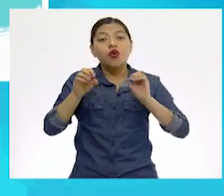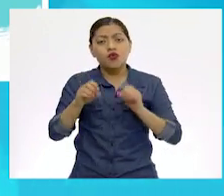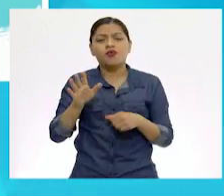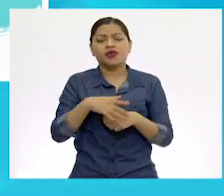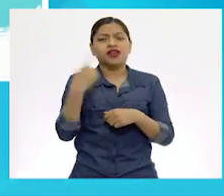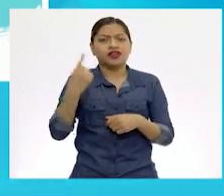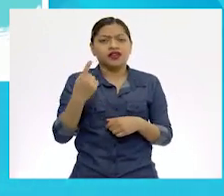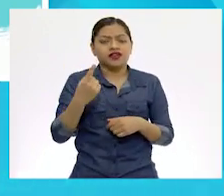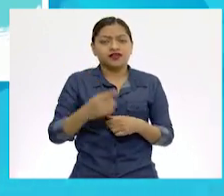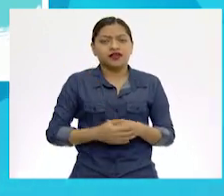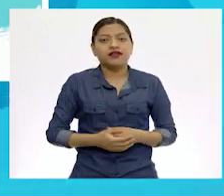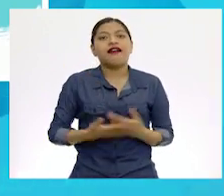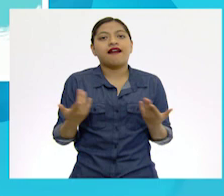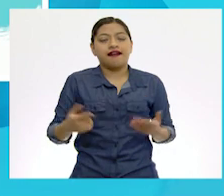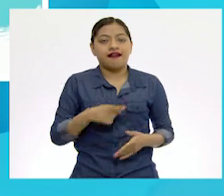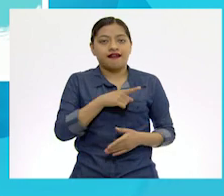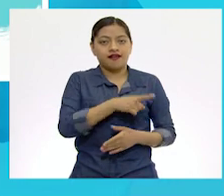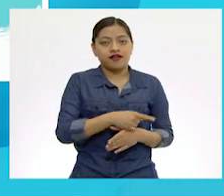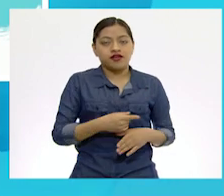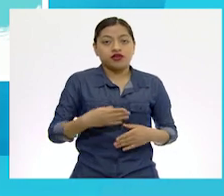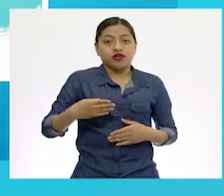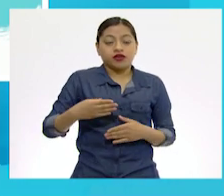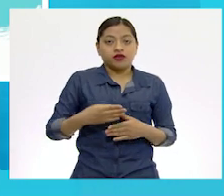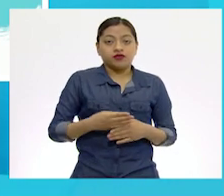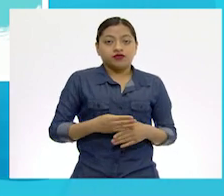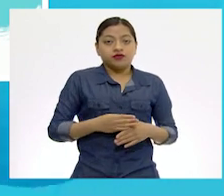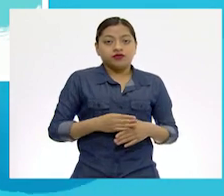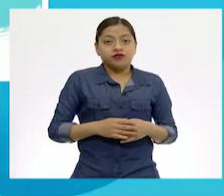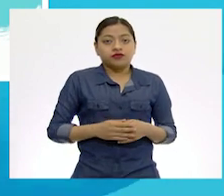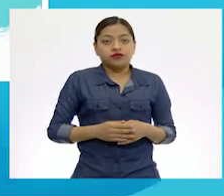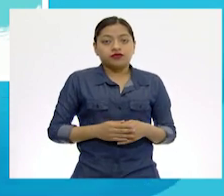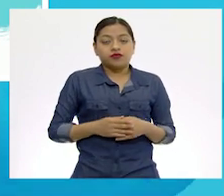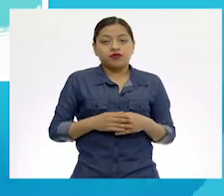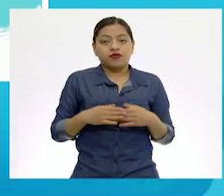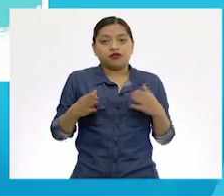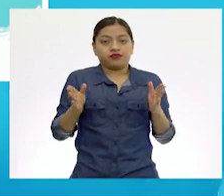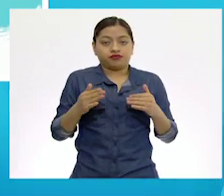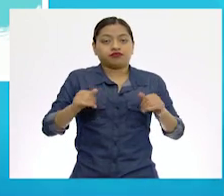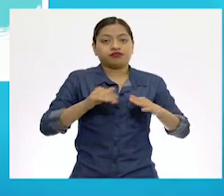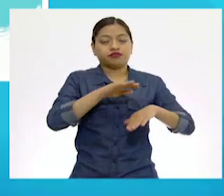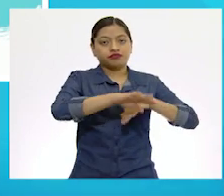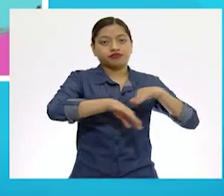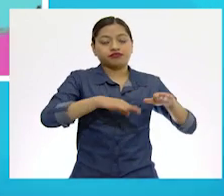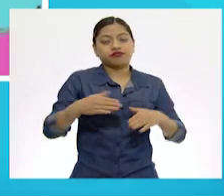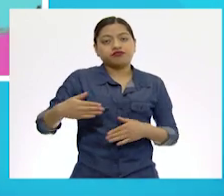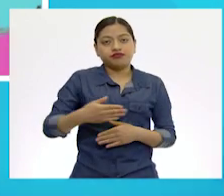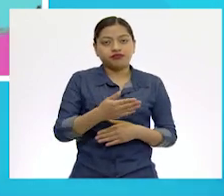porque impulsan sus aletas.